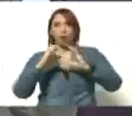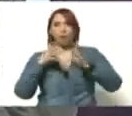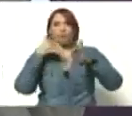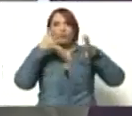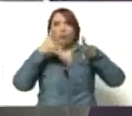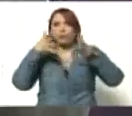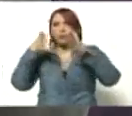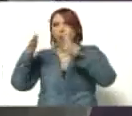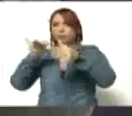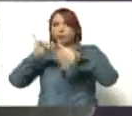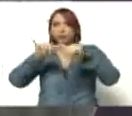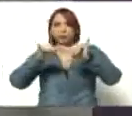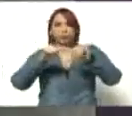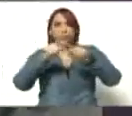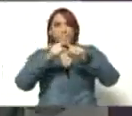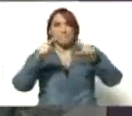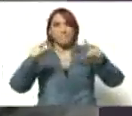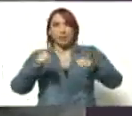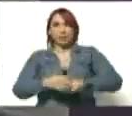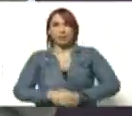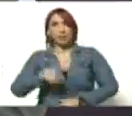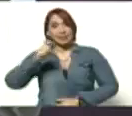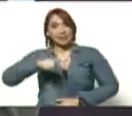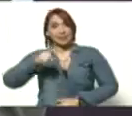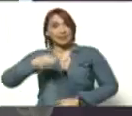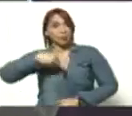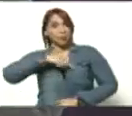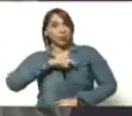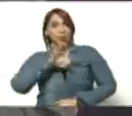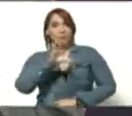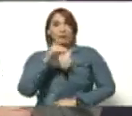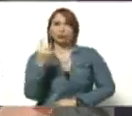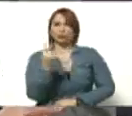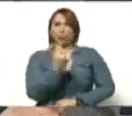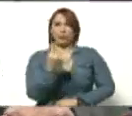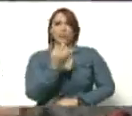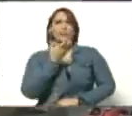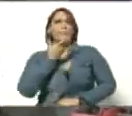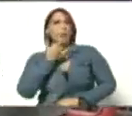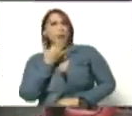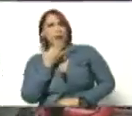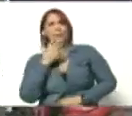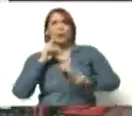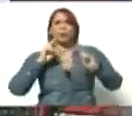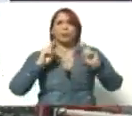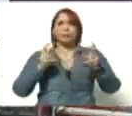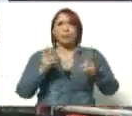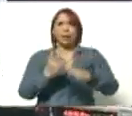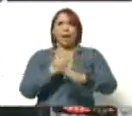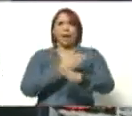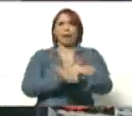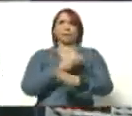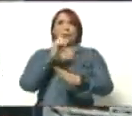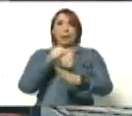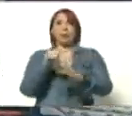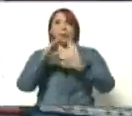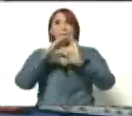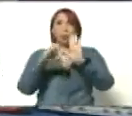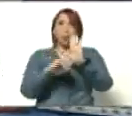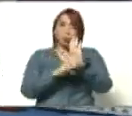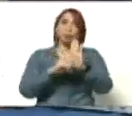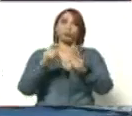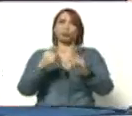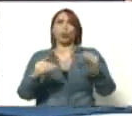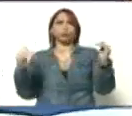ingenieros para lo que necesita nuestra patria, no solamente en el área de pregrado, también tenemos cursos de posgrado en el